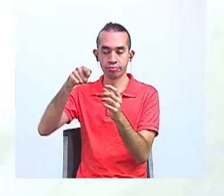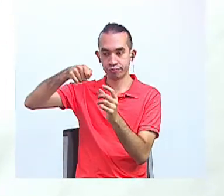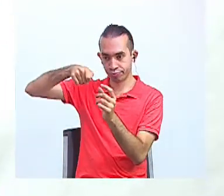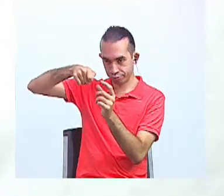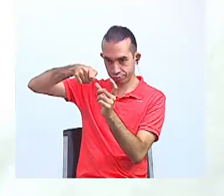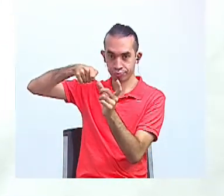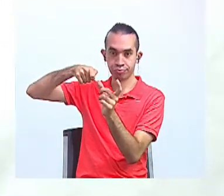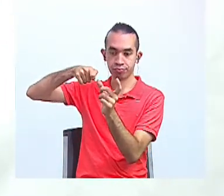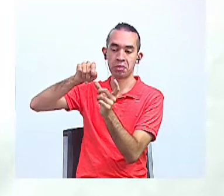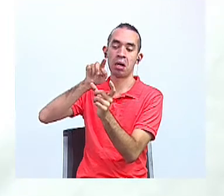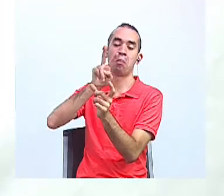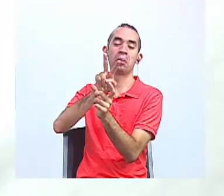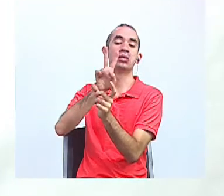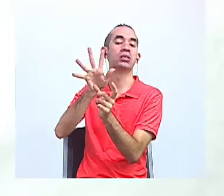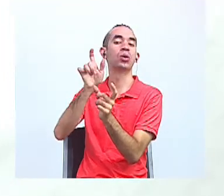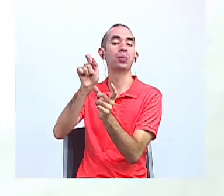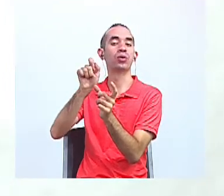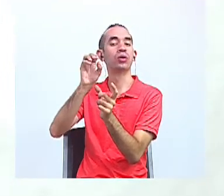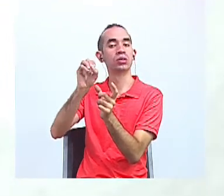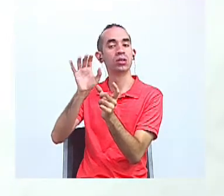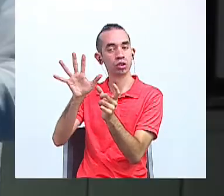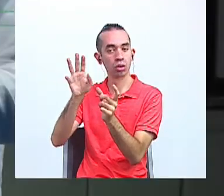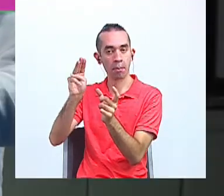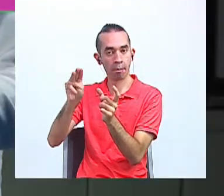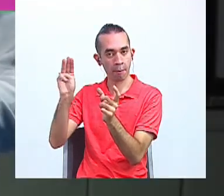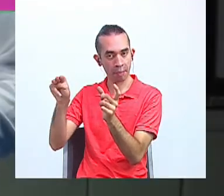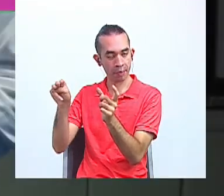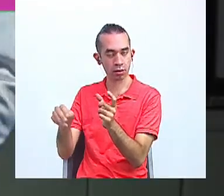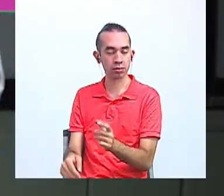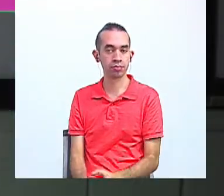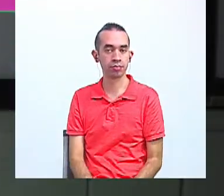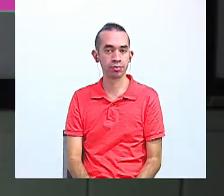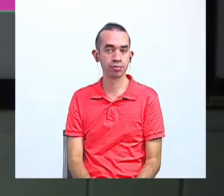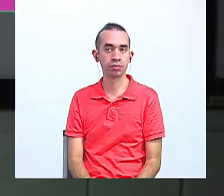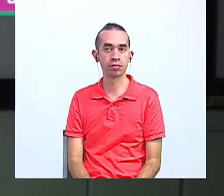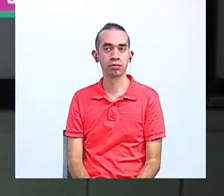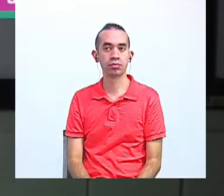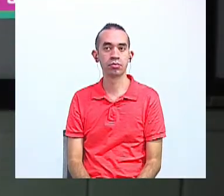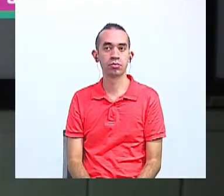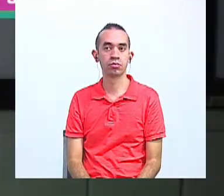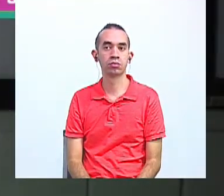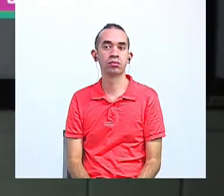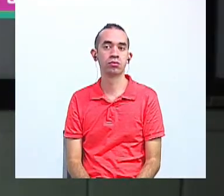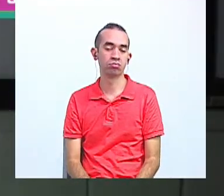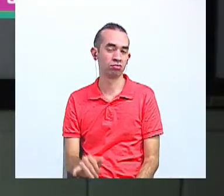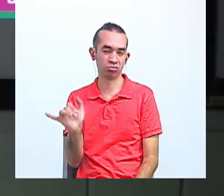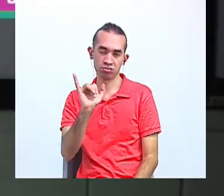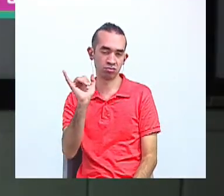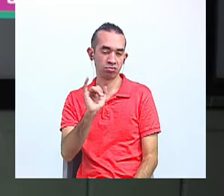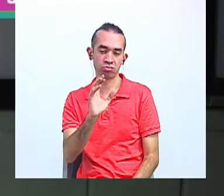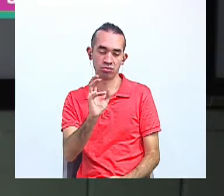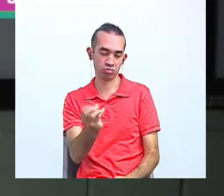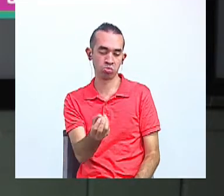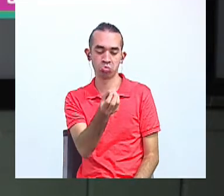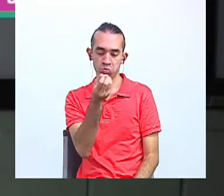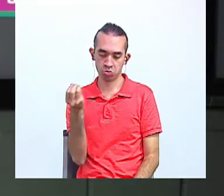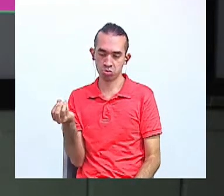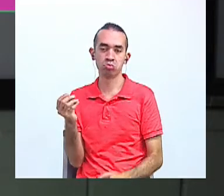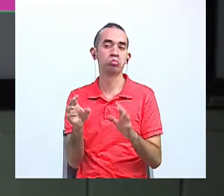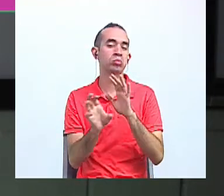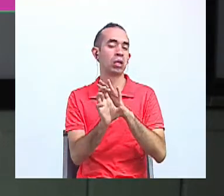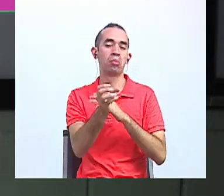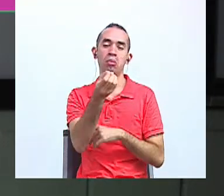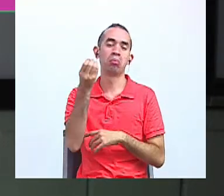de 25.05 milímetros. Lo mismo podemos hacer con cada una de ellas. Por